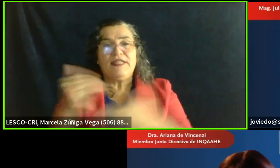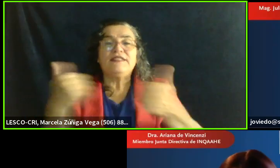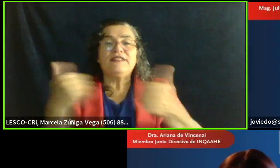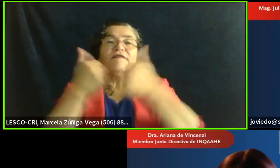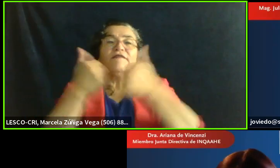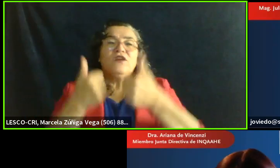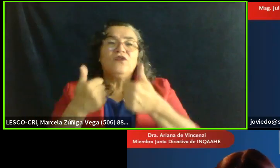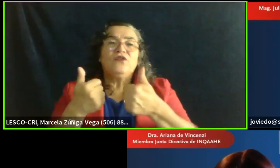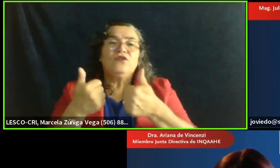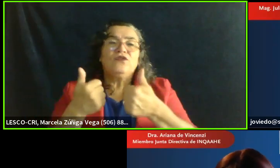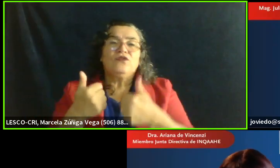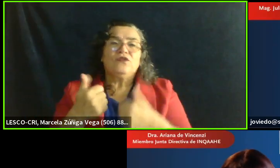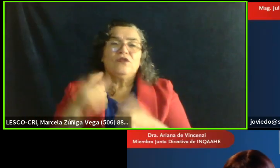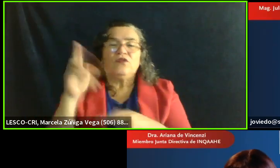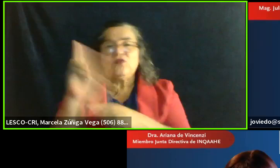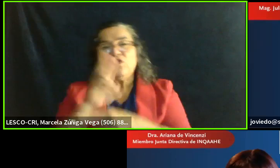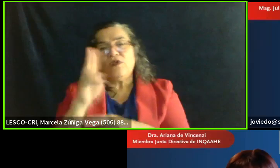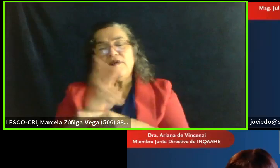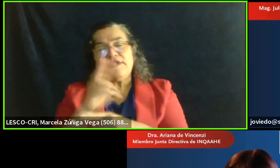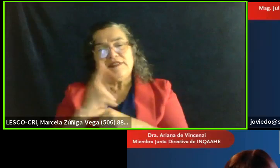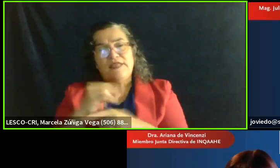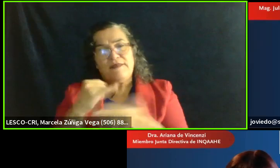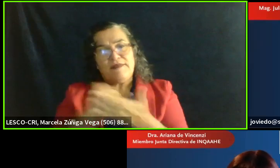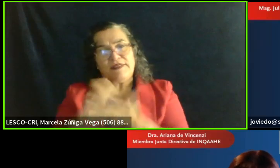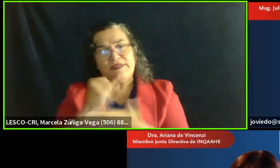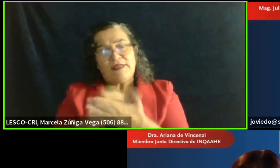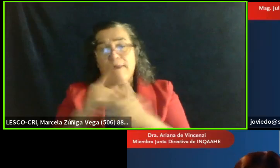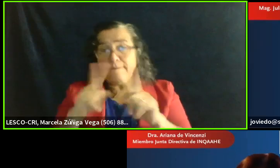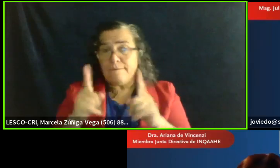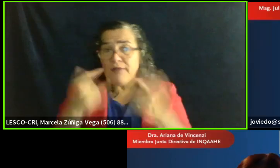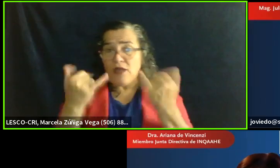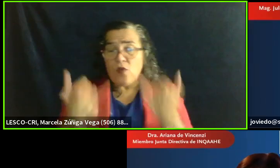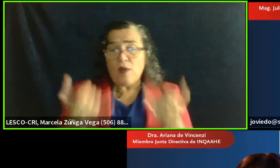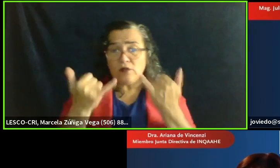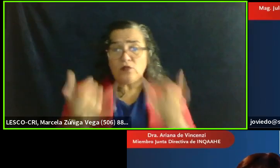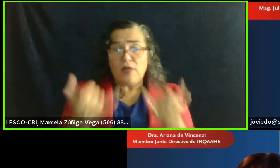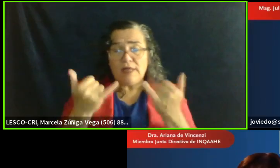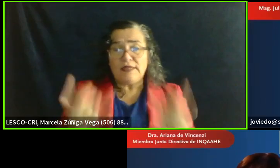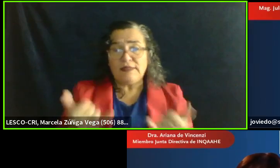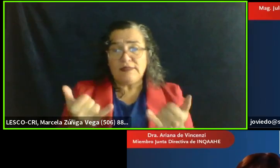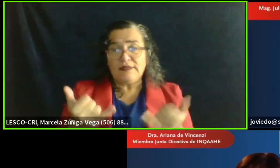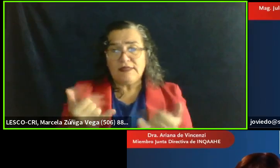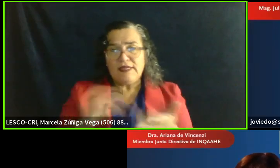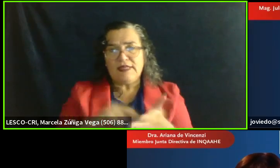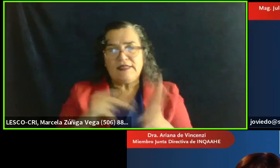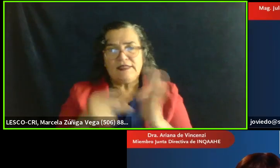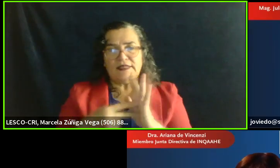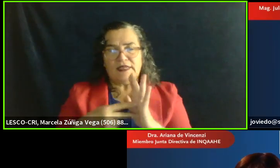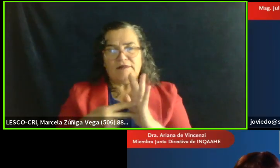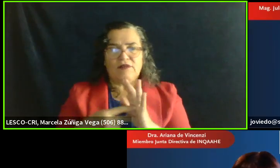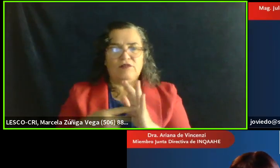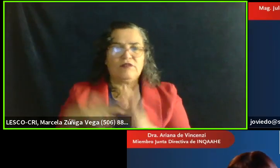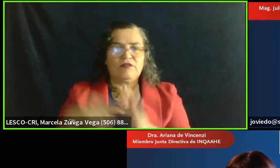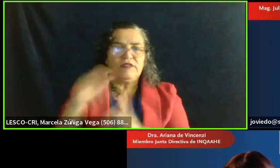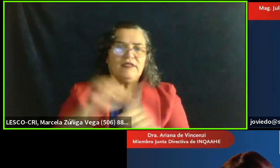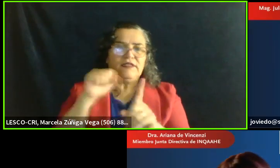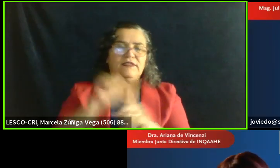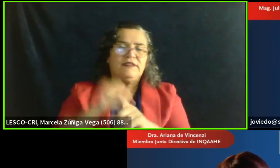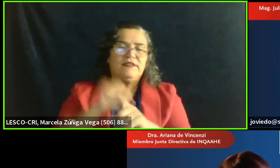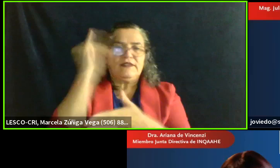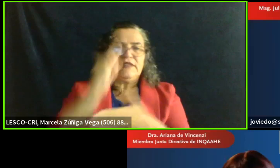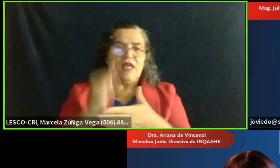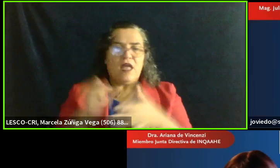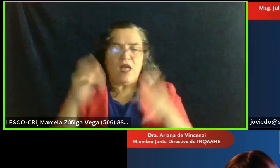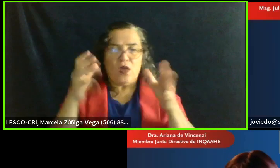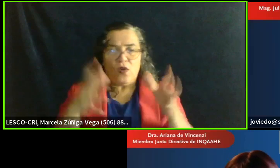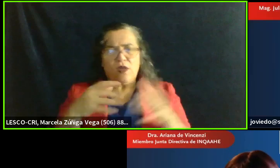una universidad de investigación, pero tenemos que actualizar, en términos de estado del arte, las discusiones que se están dando muchas